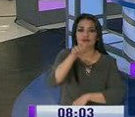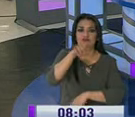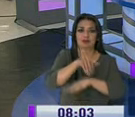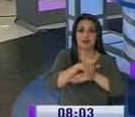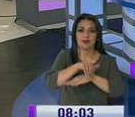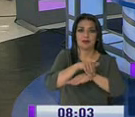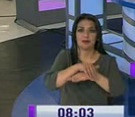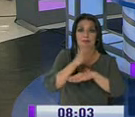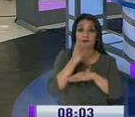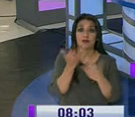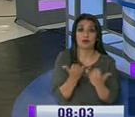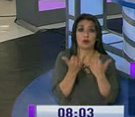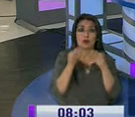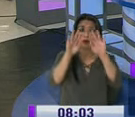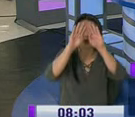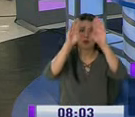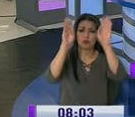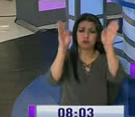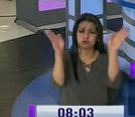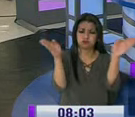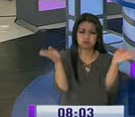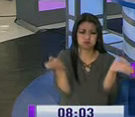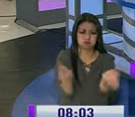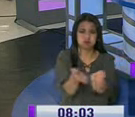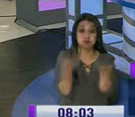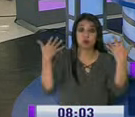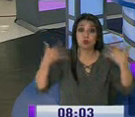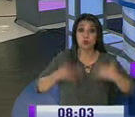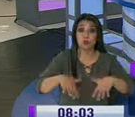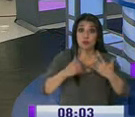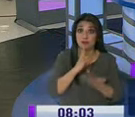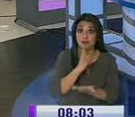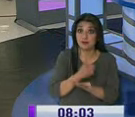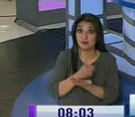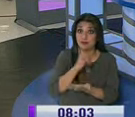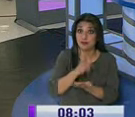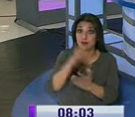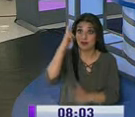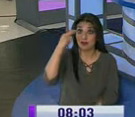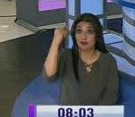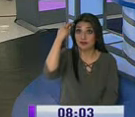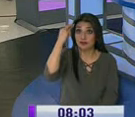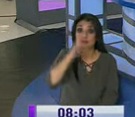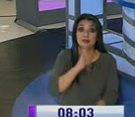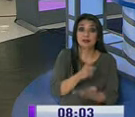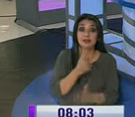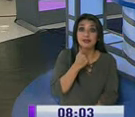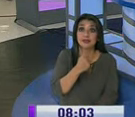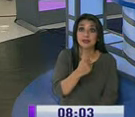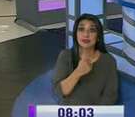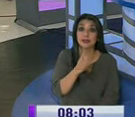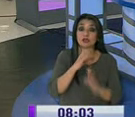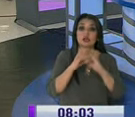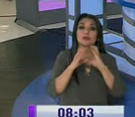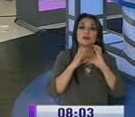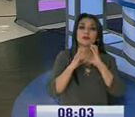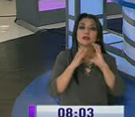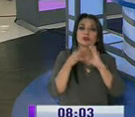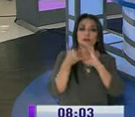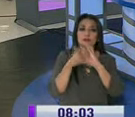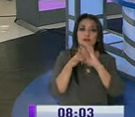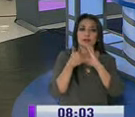la luna y hoy día la luna va a estar espectacular. Sí, ¿no es cierto? A ver, eso es buena. La Sarita dice que se comuniquen al WhatsApp, nuestros amigos